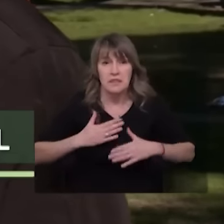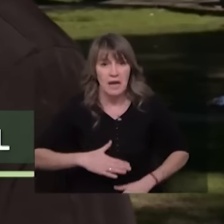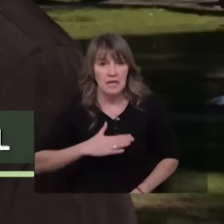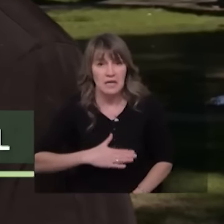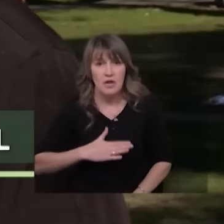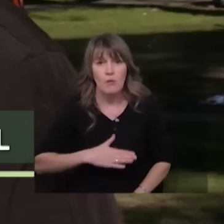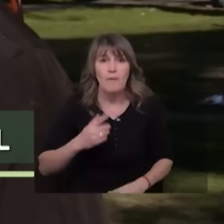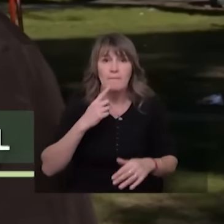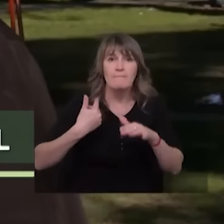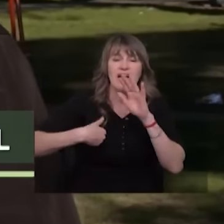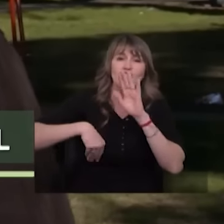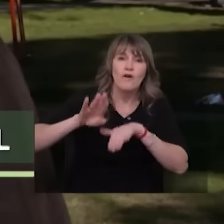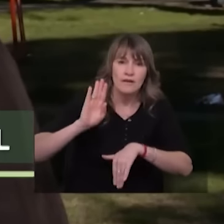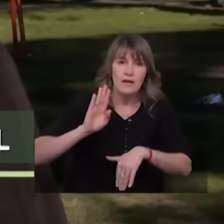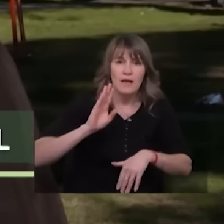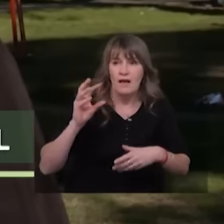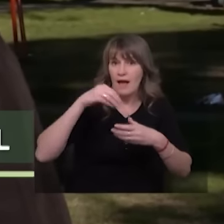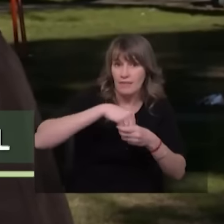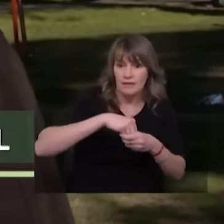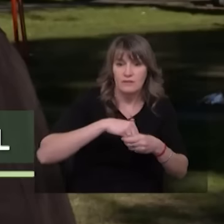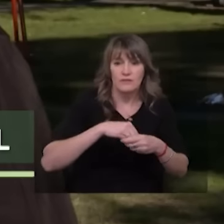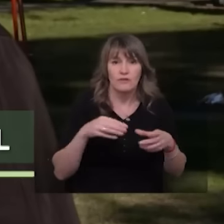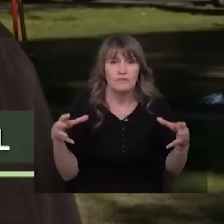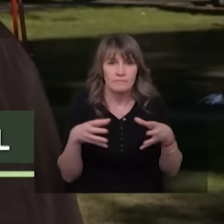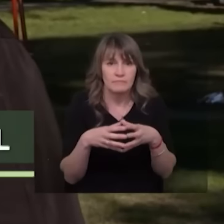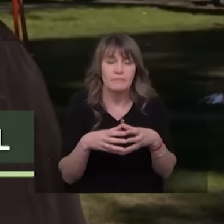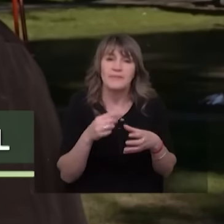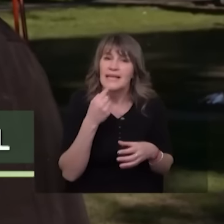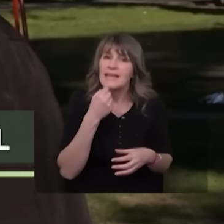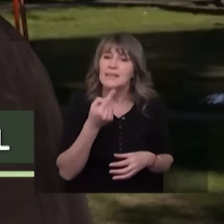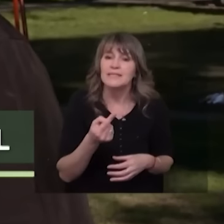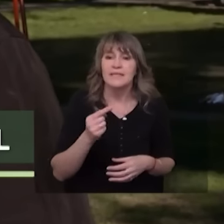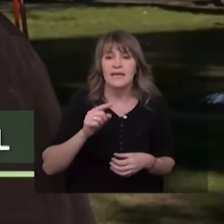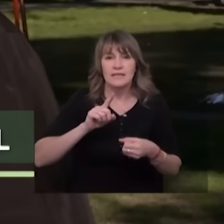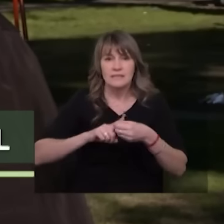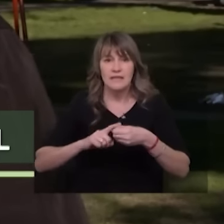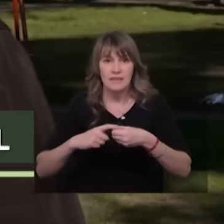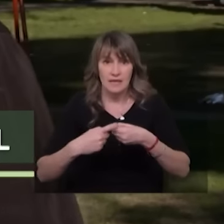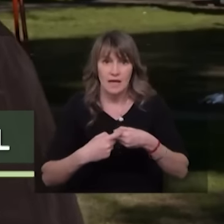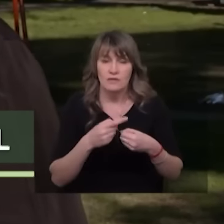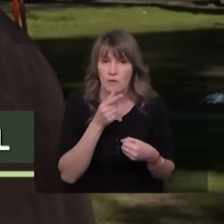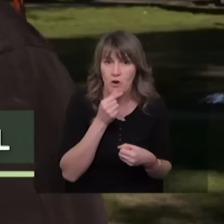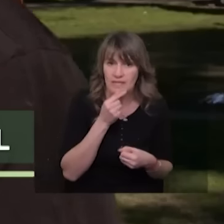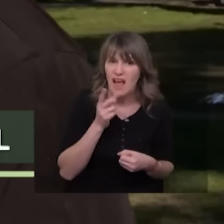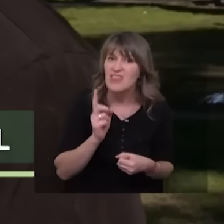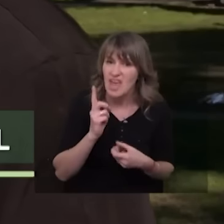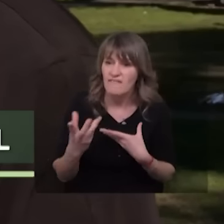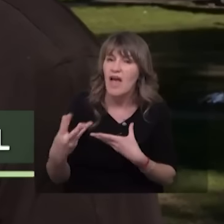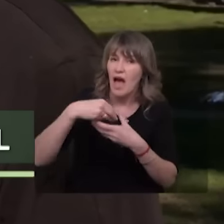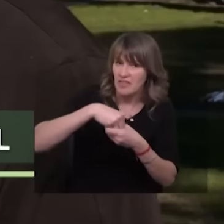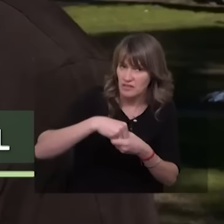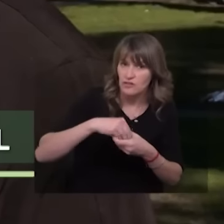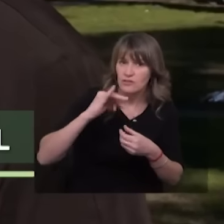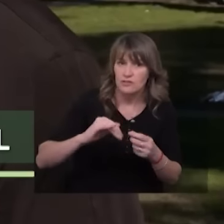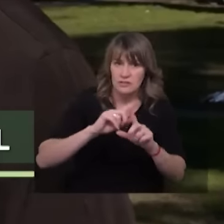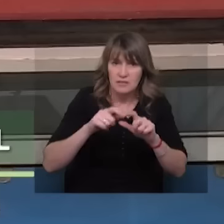mayoría grande dentro de la central este dejó claro que el sindicato de policías debe estar dentro de la central de trabajadores